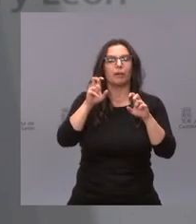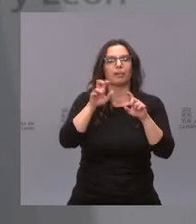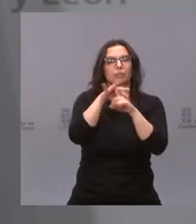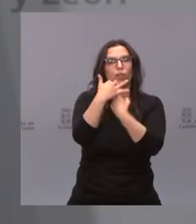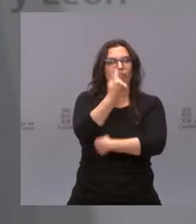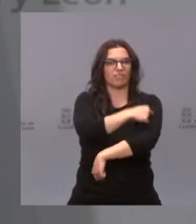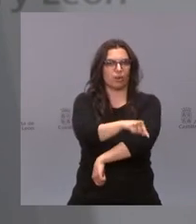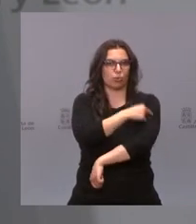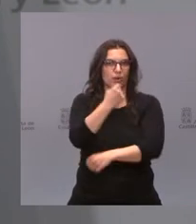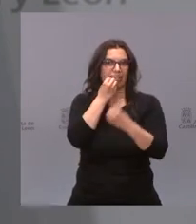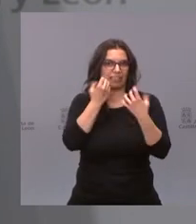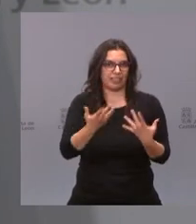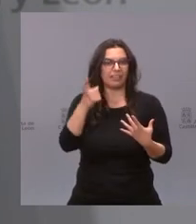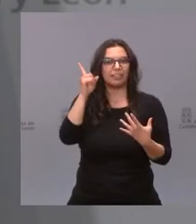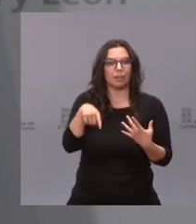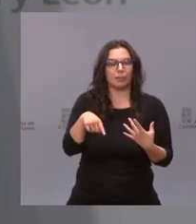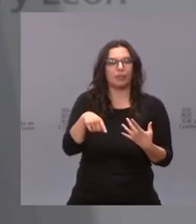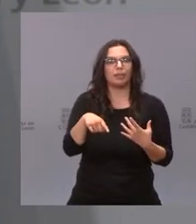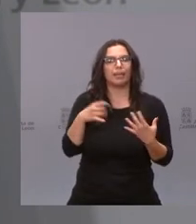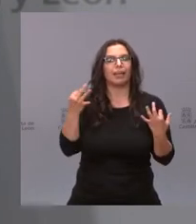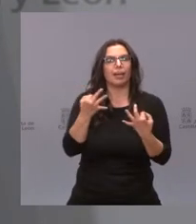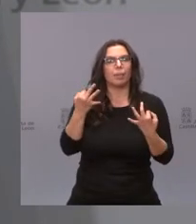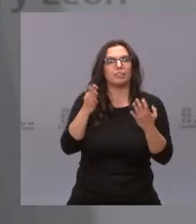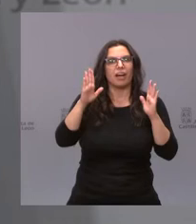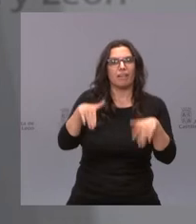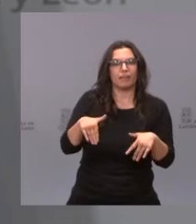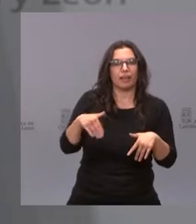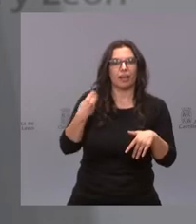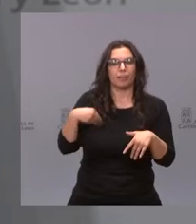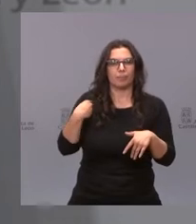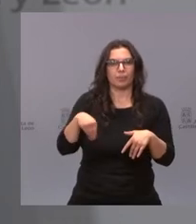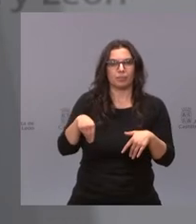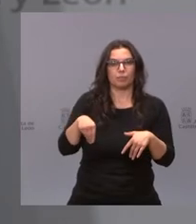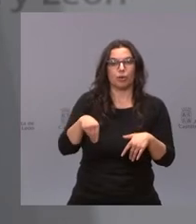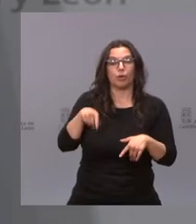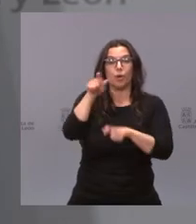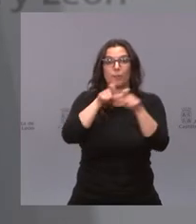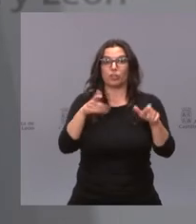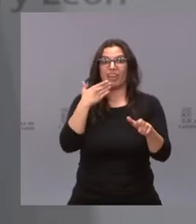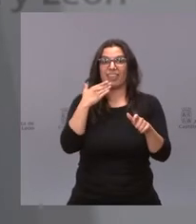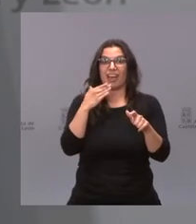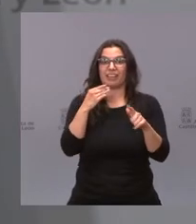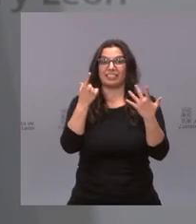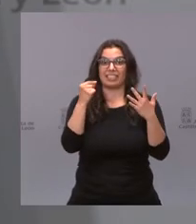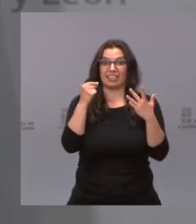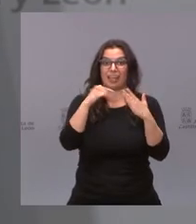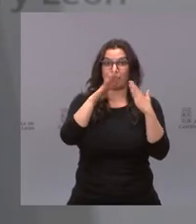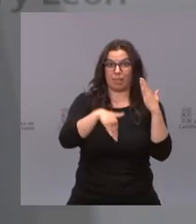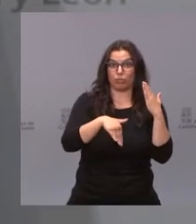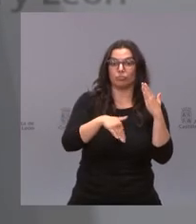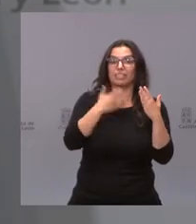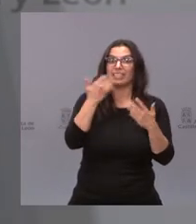vacunación y de lo que va a ocurrir con las segundas dosis de los menores de 60 años que habían sido